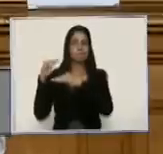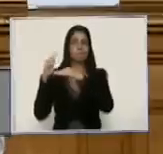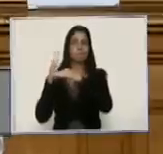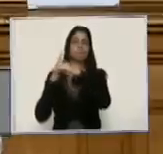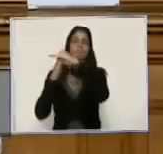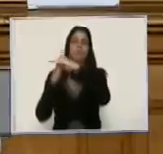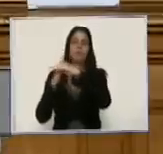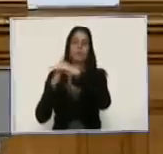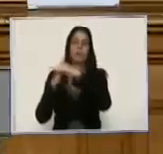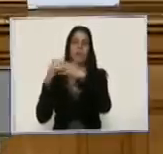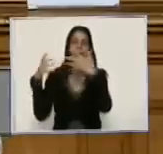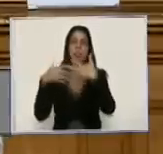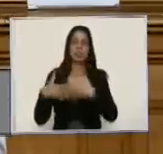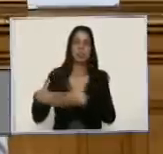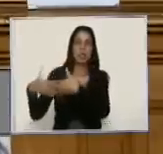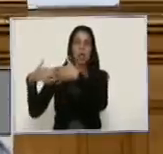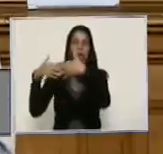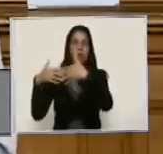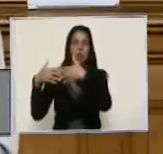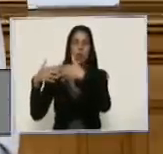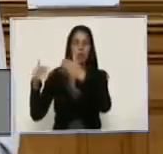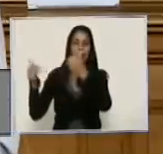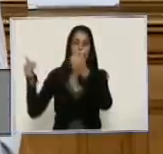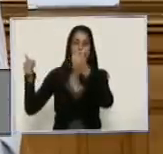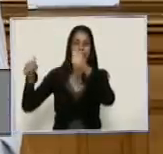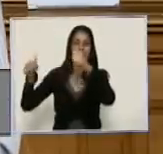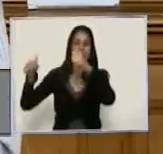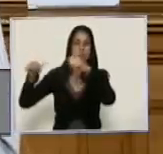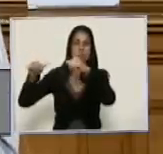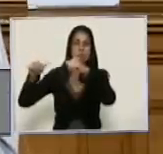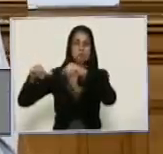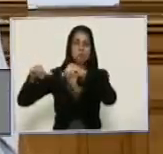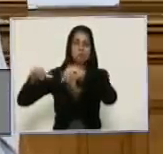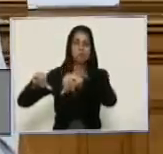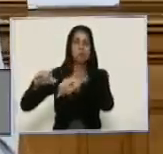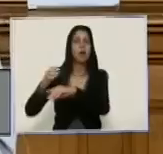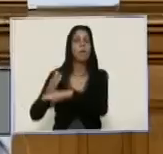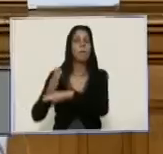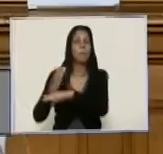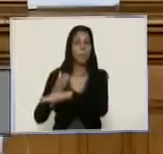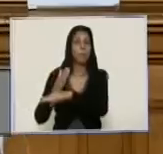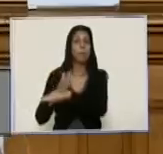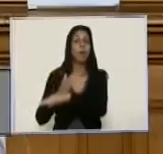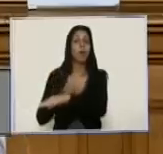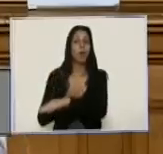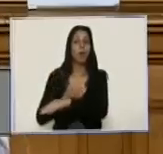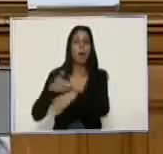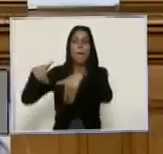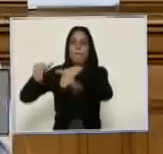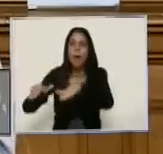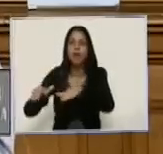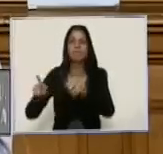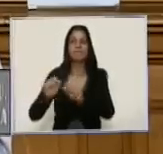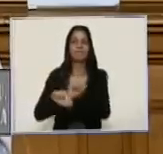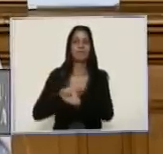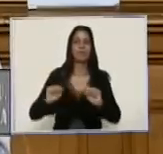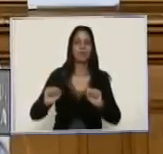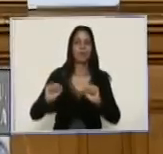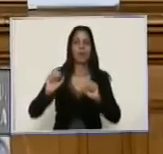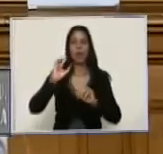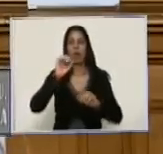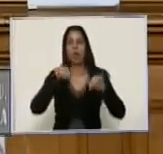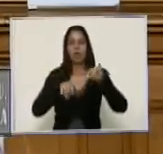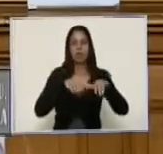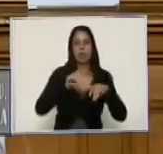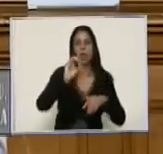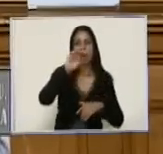una decadencia que no lo para nadie, ni siquiera los Almagro, ni siquiera las bases